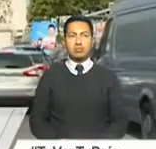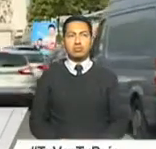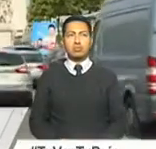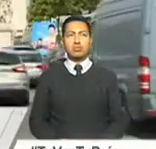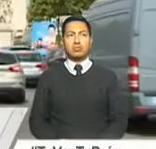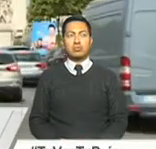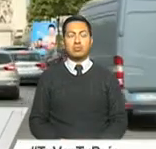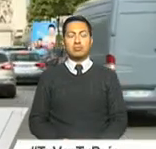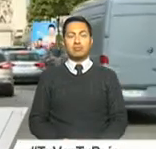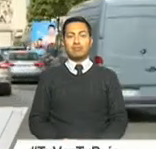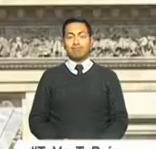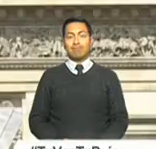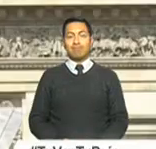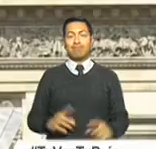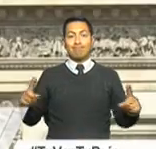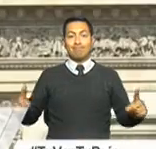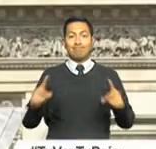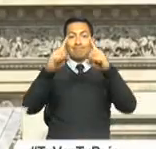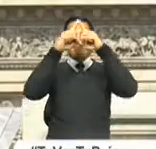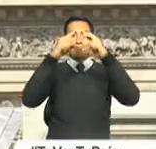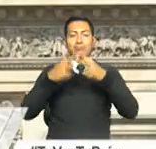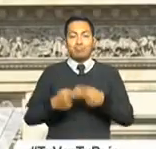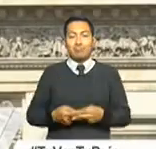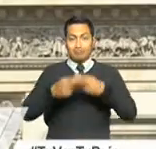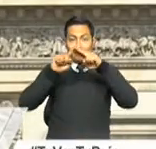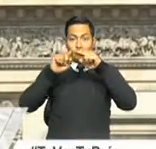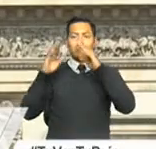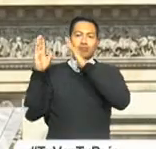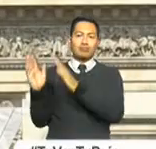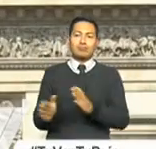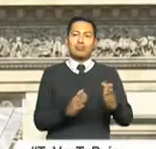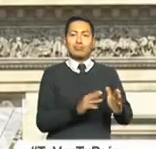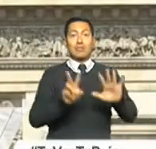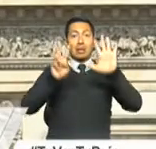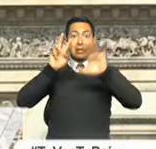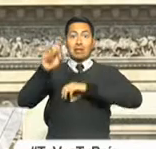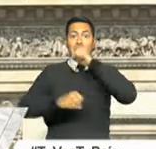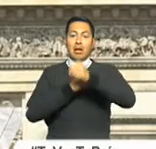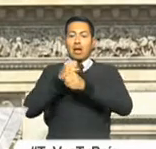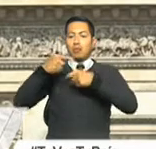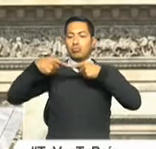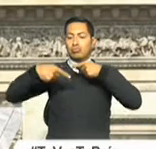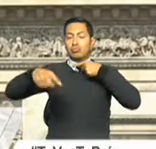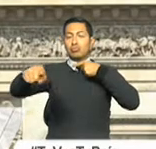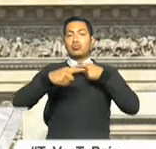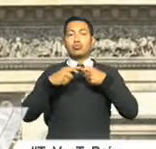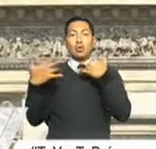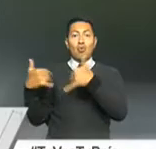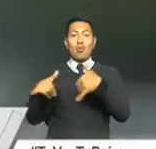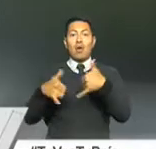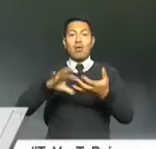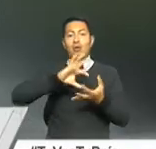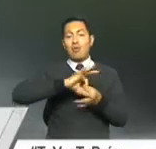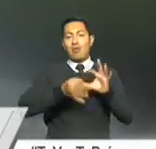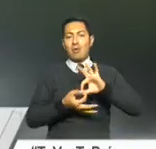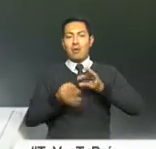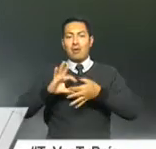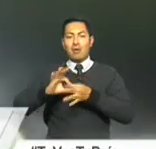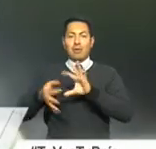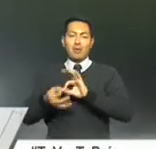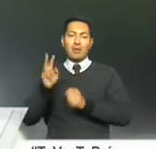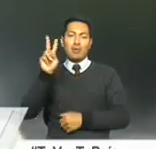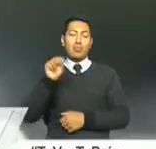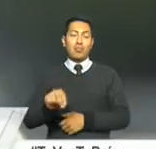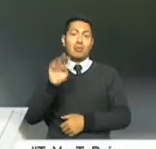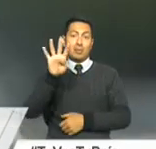París comenzó el martes la cuenta atrás para organizar dentro de 7 años los Juegos Olímpicos de 2024. Tras el